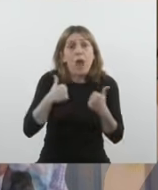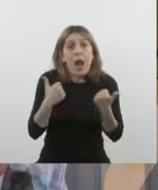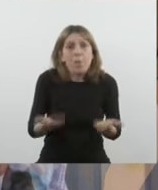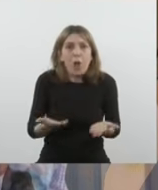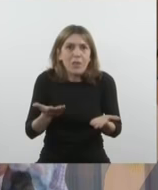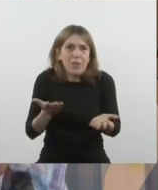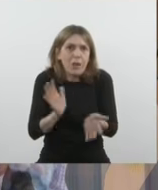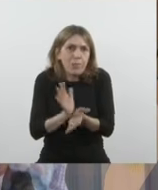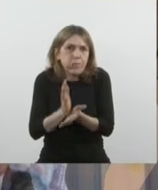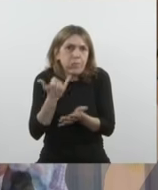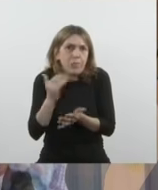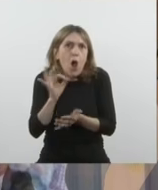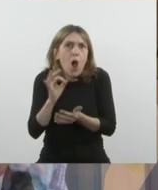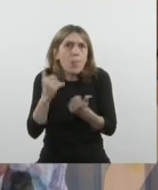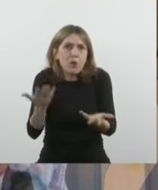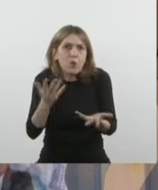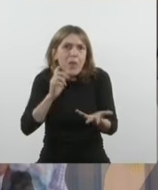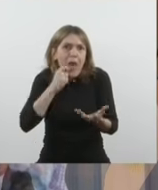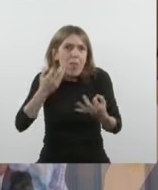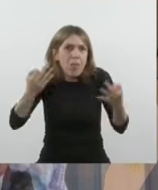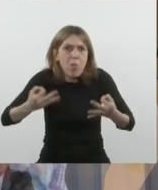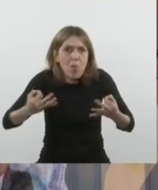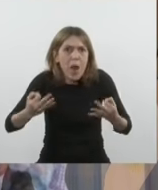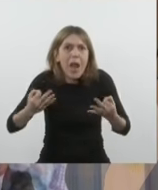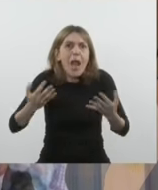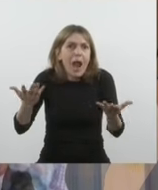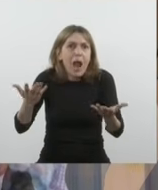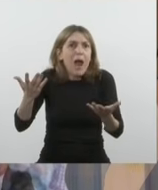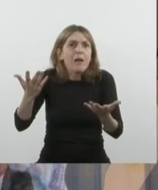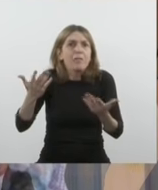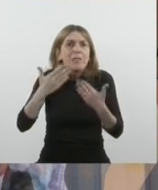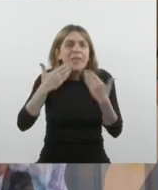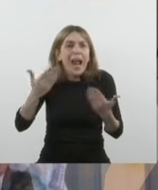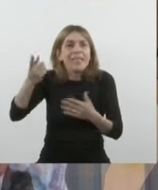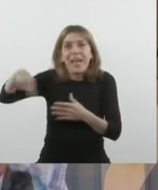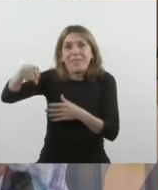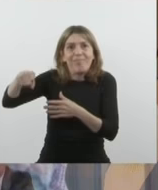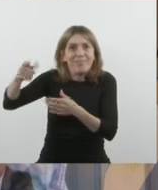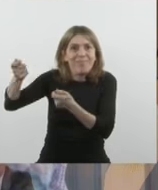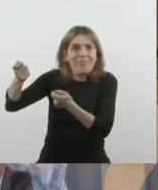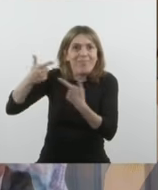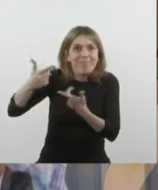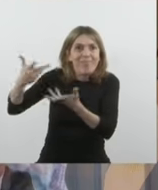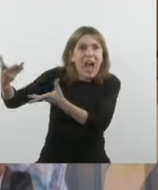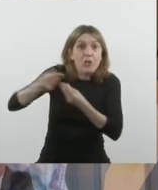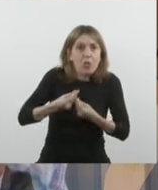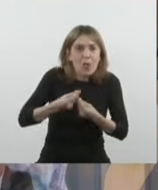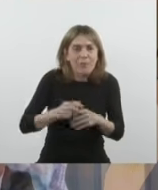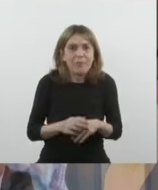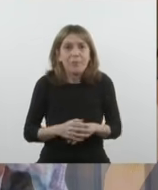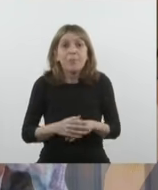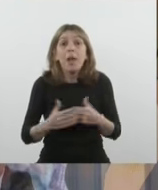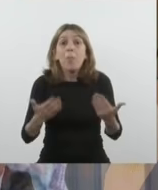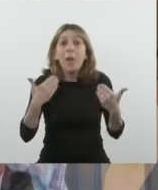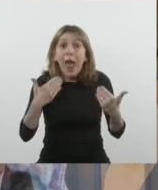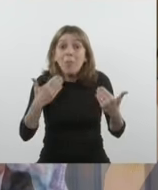esas oportunidades de esa grata oportunidad que nos abre que abre ante nosotros esa cooperación para